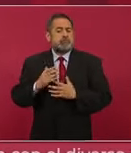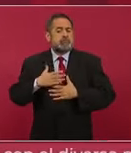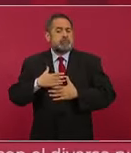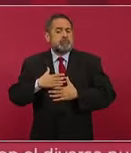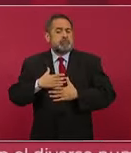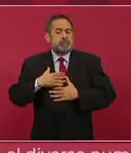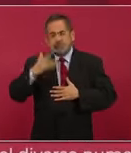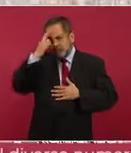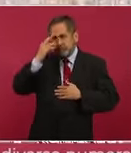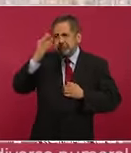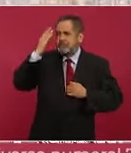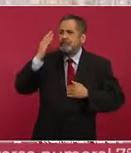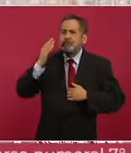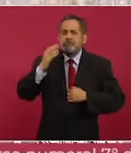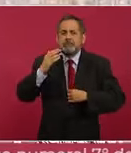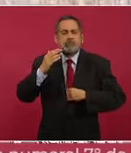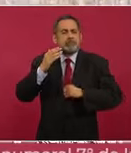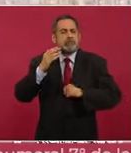ofrecimos: